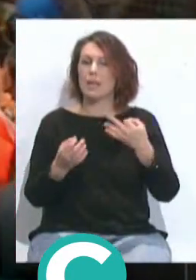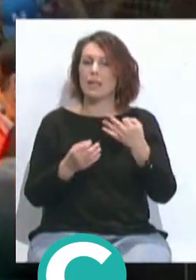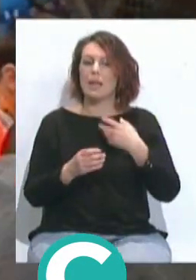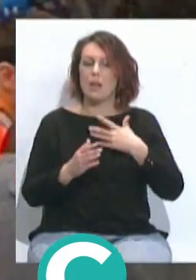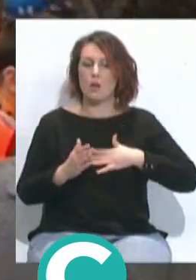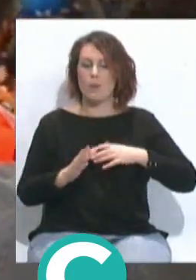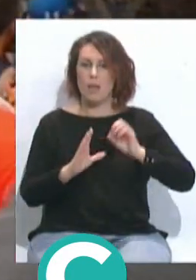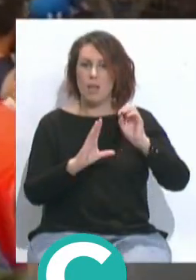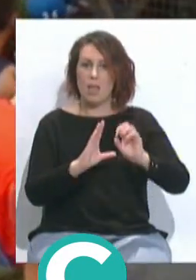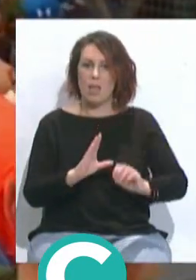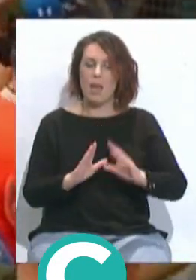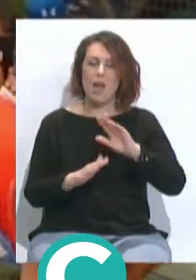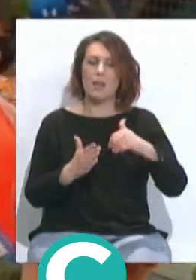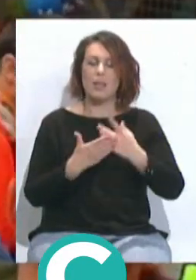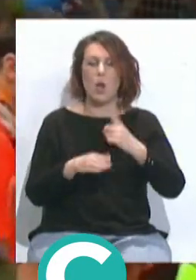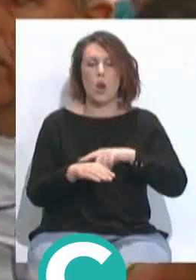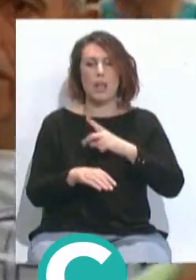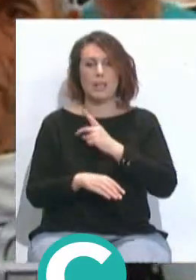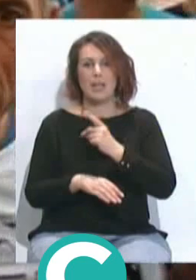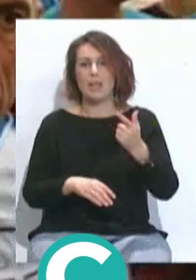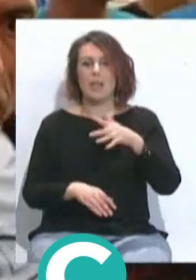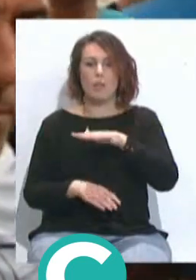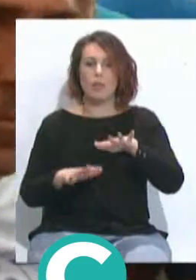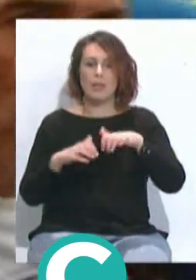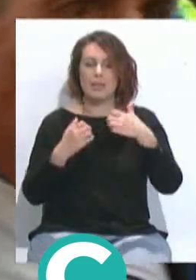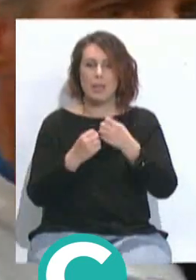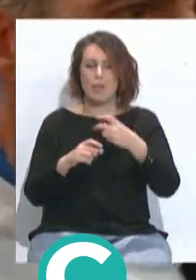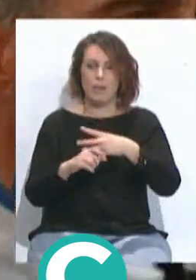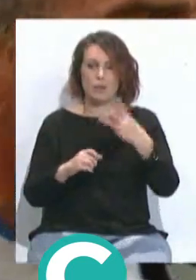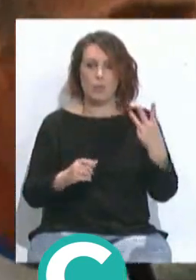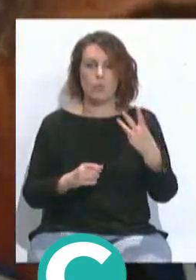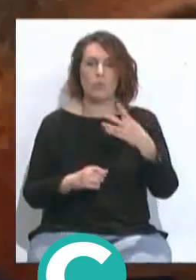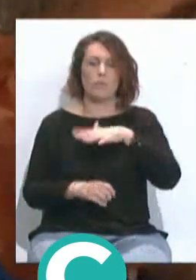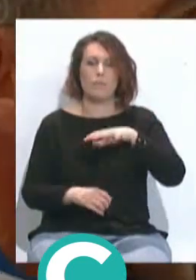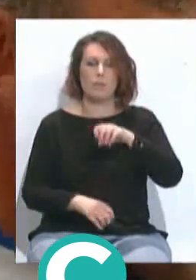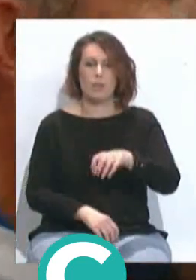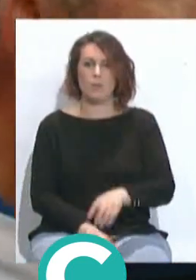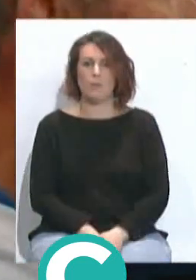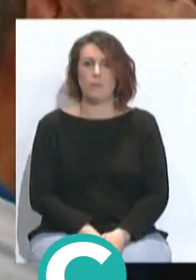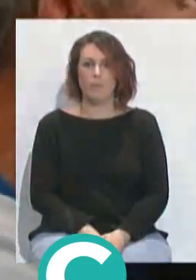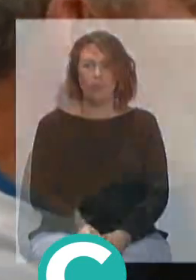guardarropa situado hasta la hora de la salida en el Estadio Iberoamericano de Bahía Sur en San Fernando